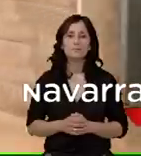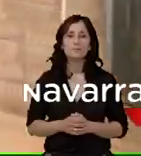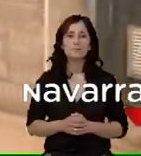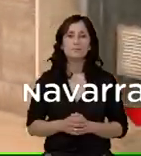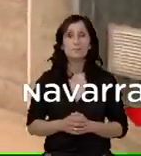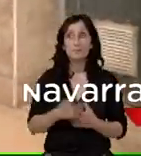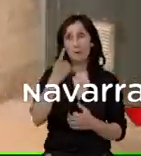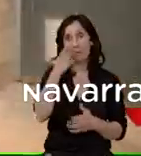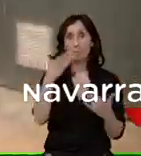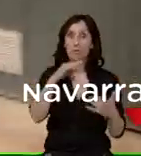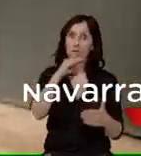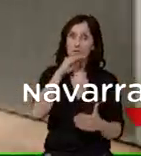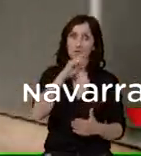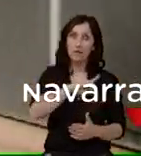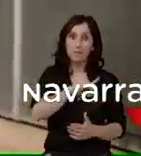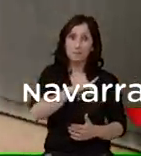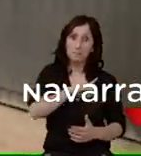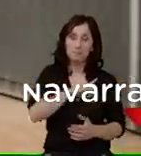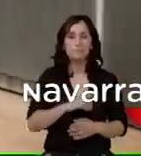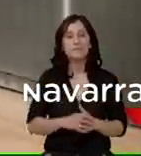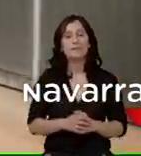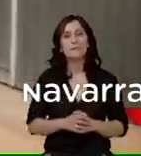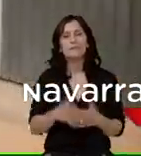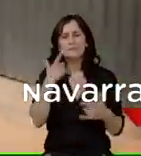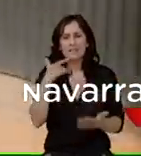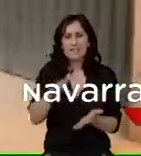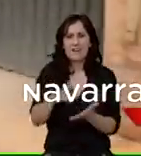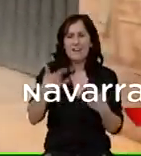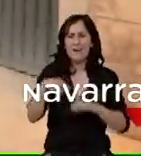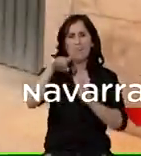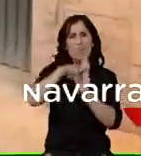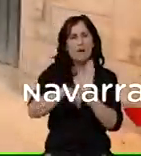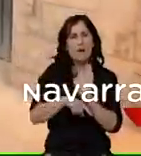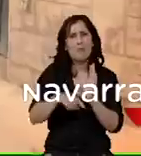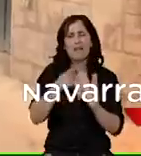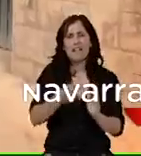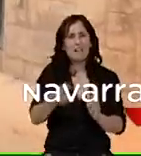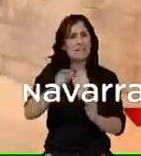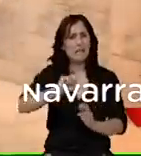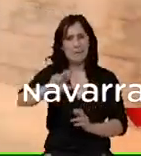A ver si se enfadan conmigo. ¡Que ya está el tiranillas, que ya ha llegado!